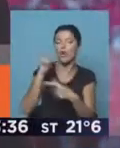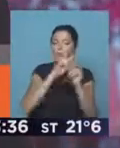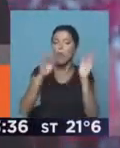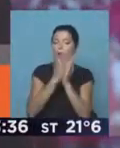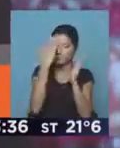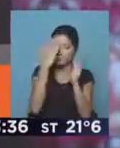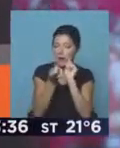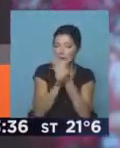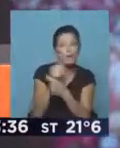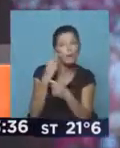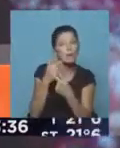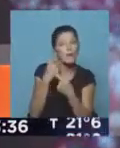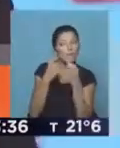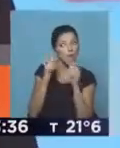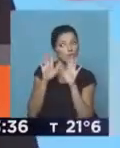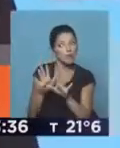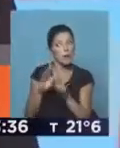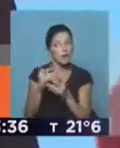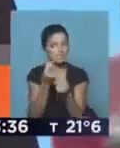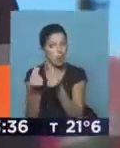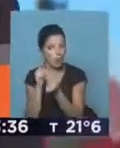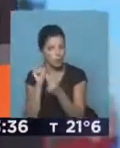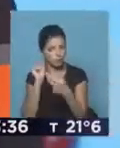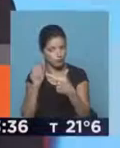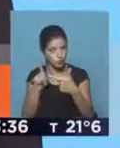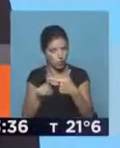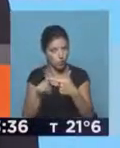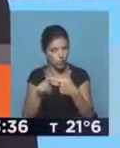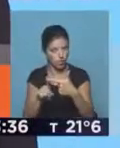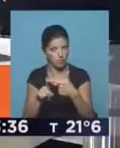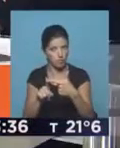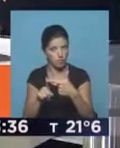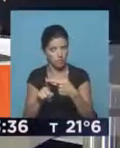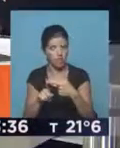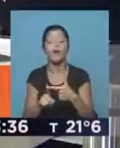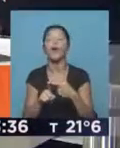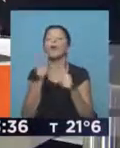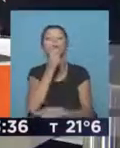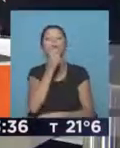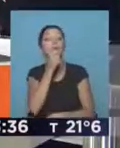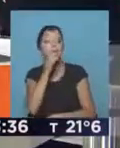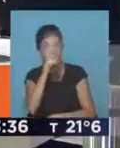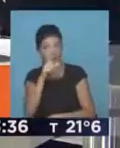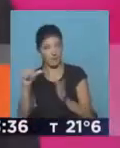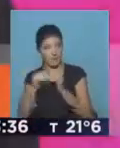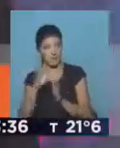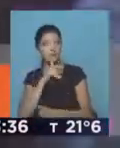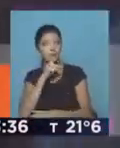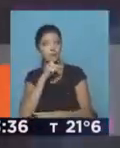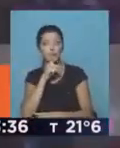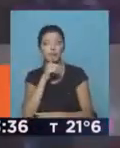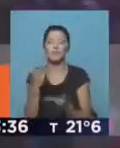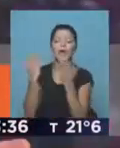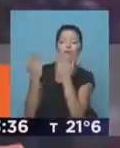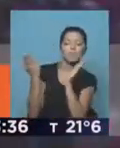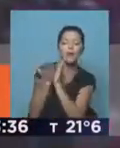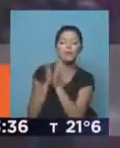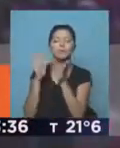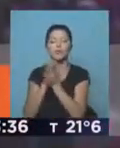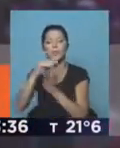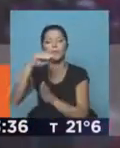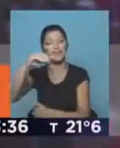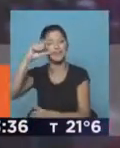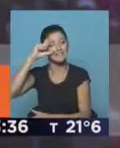lo tiene que medir, así como, como se mide en Rusia, de repente, a los chechenos, es decir, tiene un factor